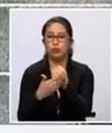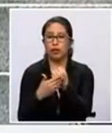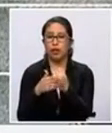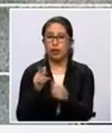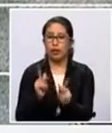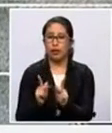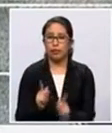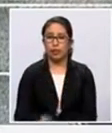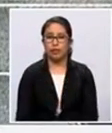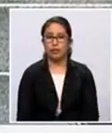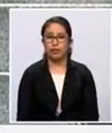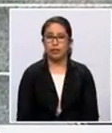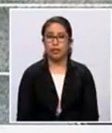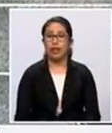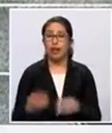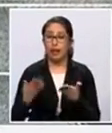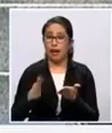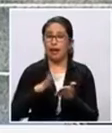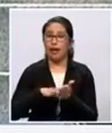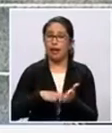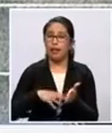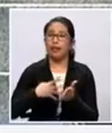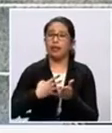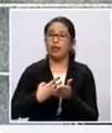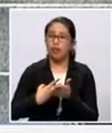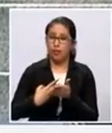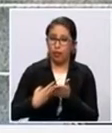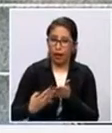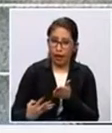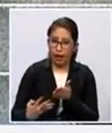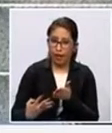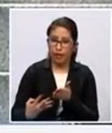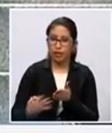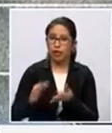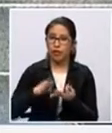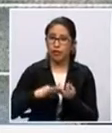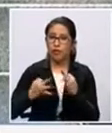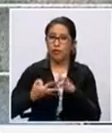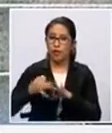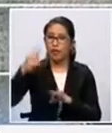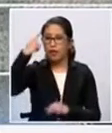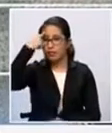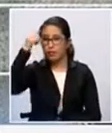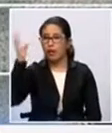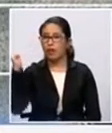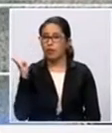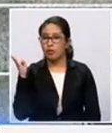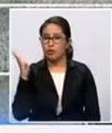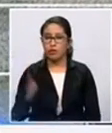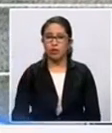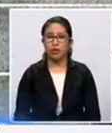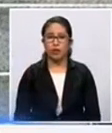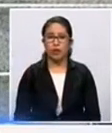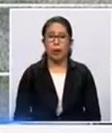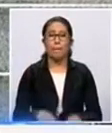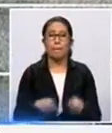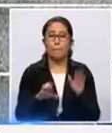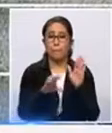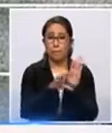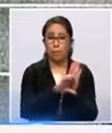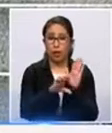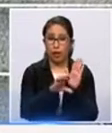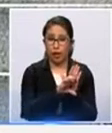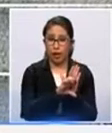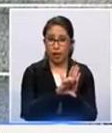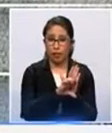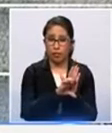hay una progresividad de cada uno de estos beneficios. Por ejemplo, las 4 millones de personas,